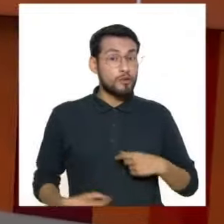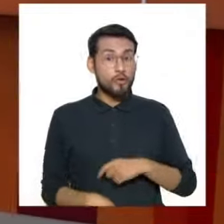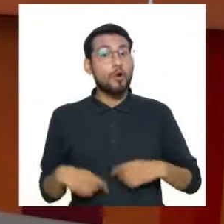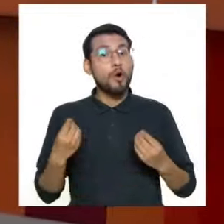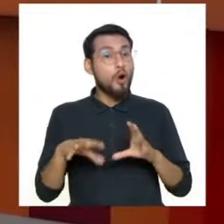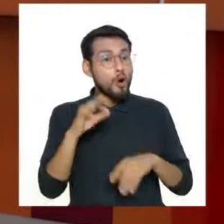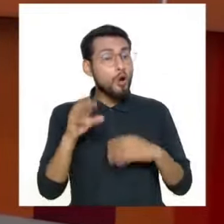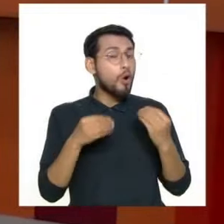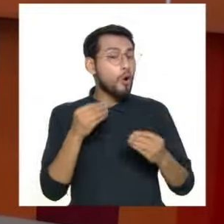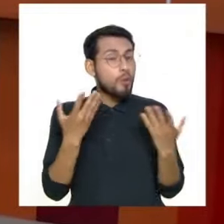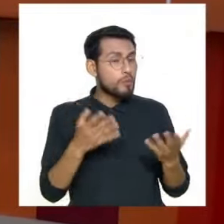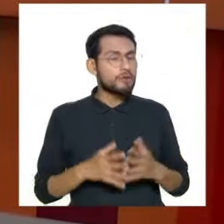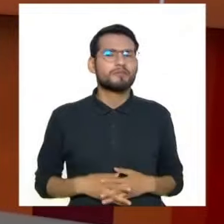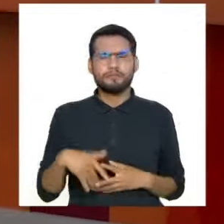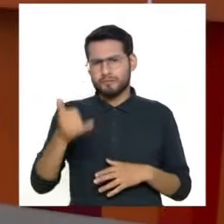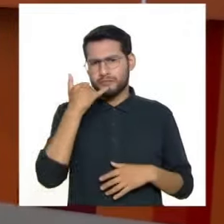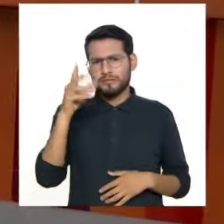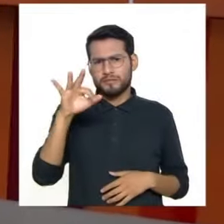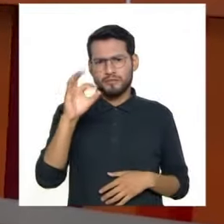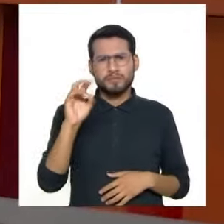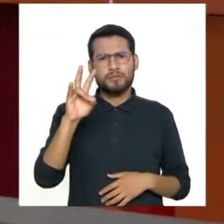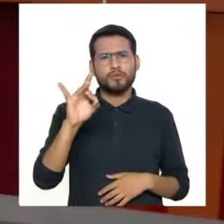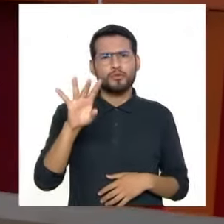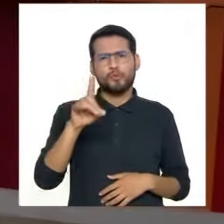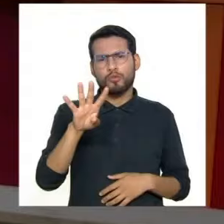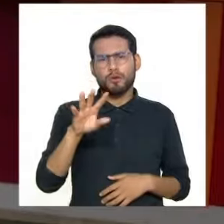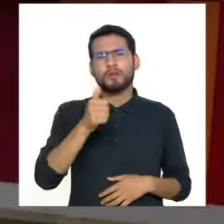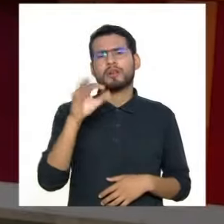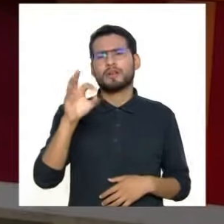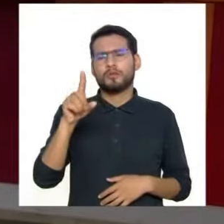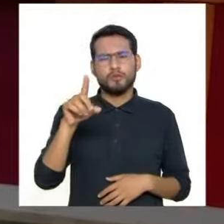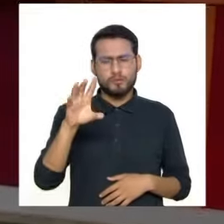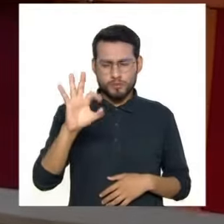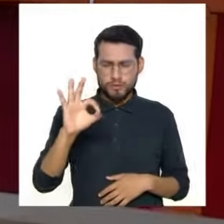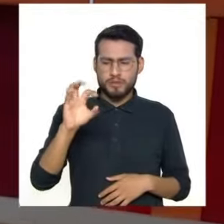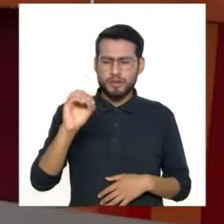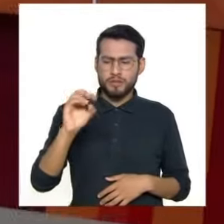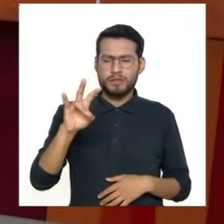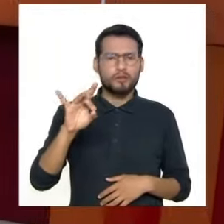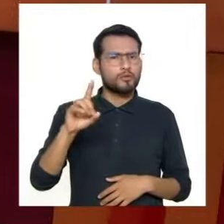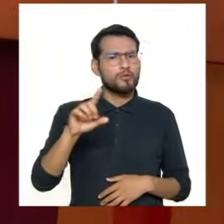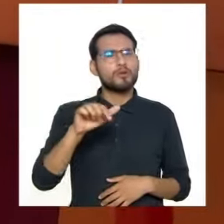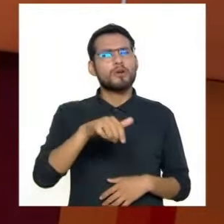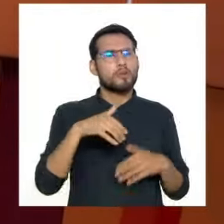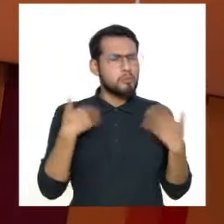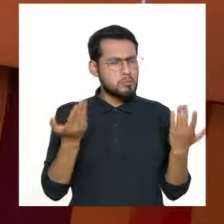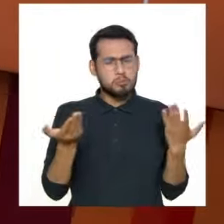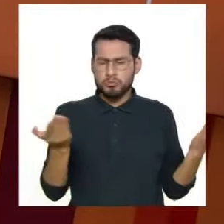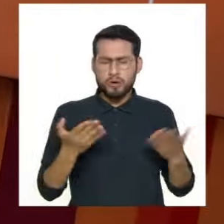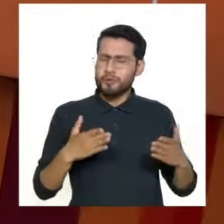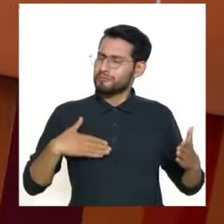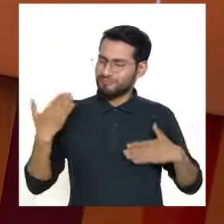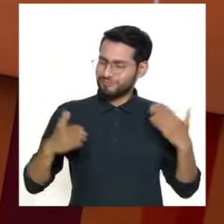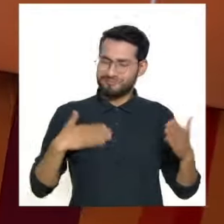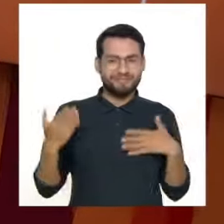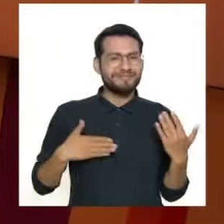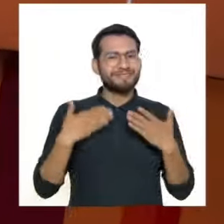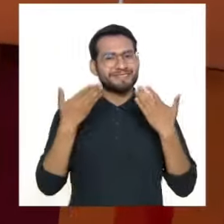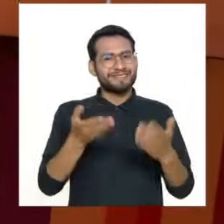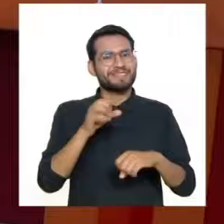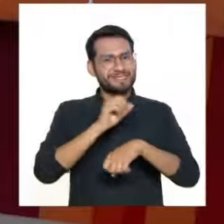se presenta Cómo se diagnostica llámenos al 619 0784 y al 6107 81 donde estaríamos o estaremos muy contentos de